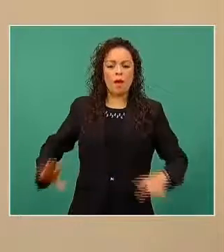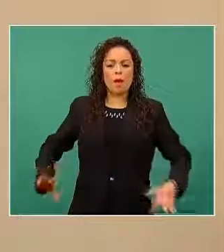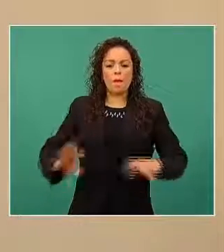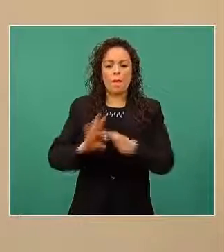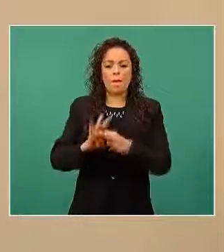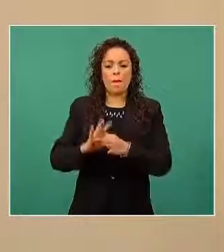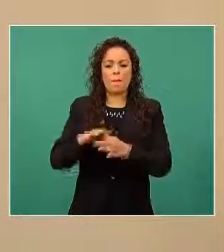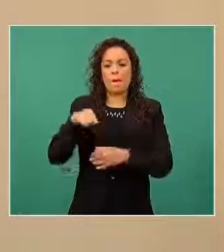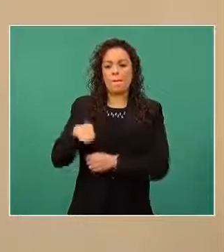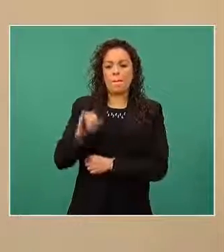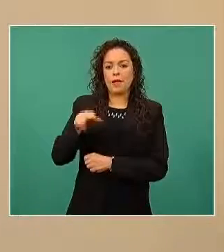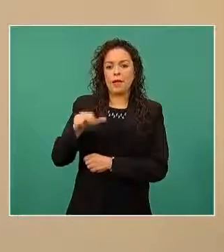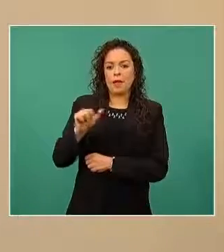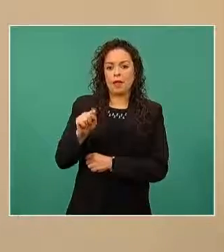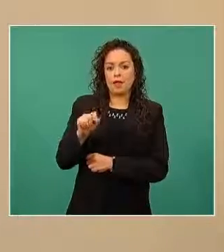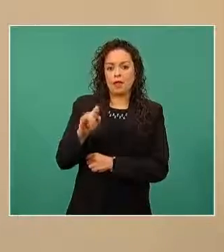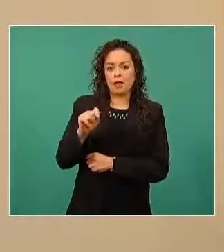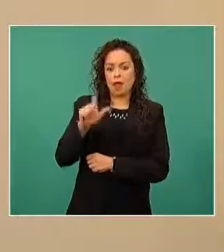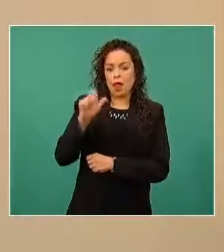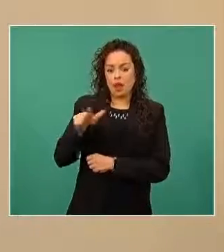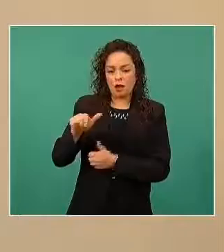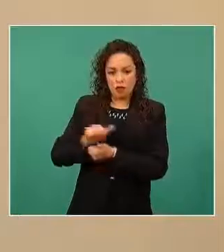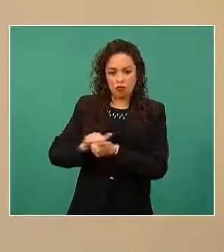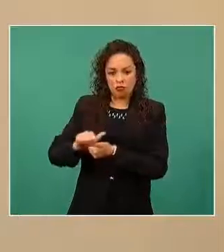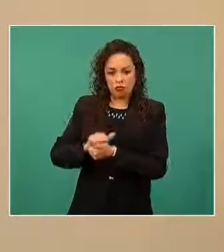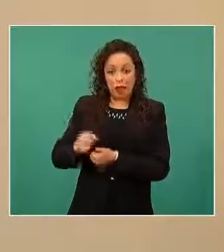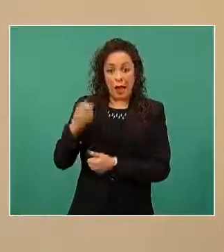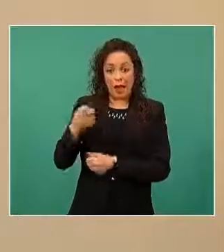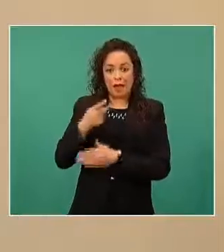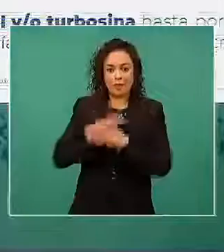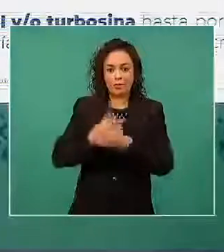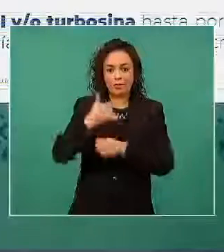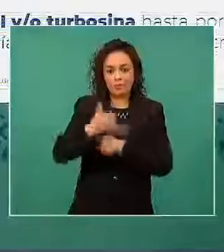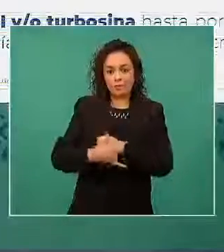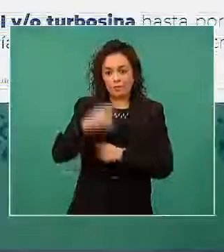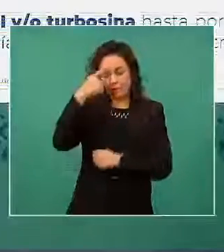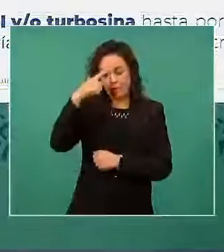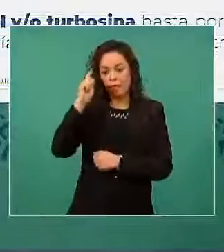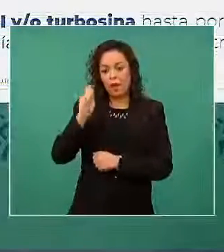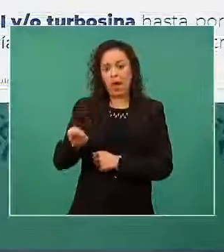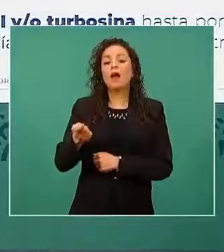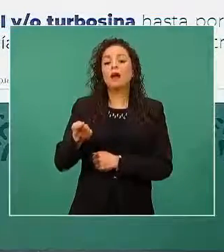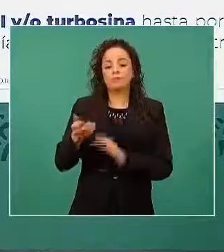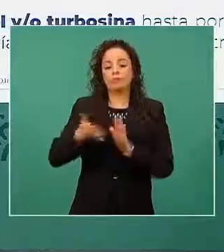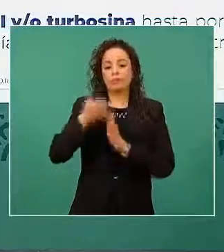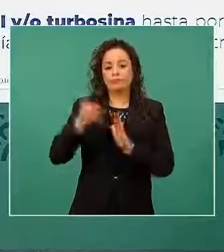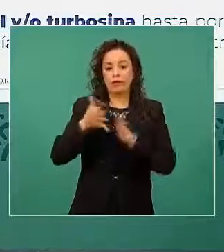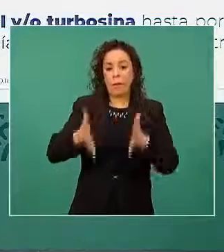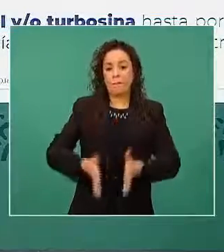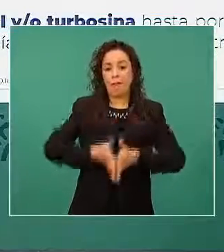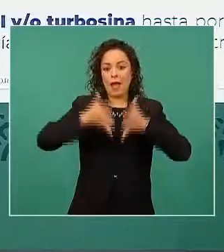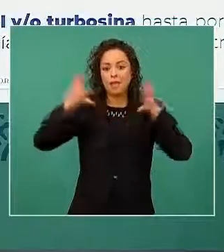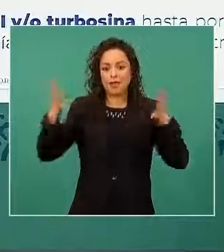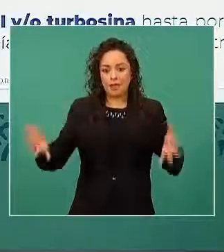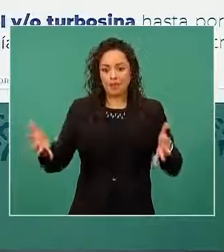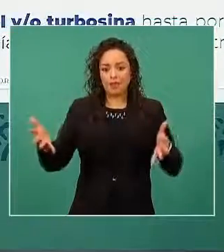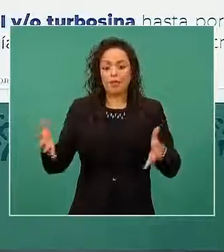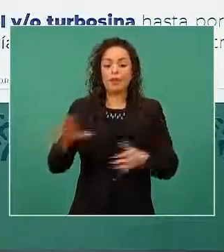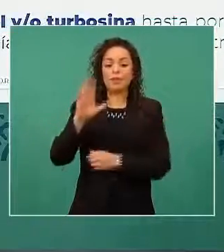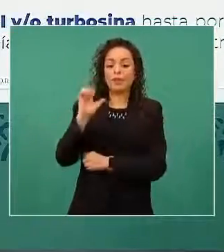refinería de Minatitlán. Así nació el proyecto de ampliación de la refinería de Minatitlán.